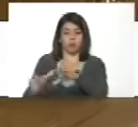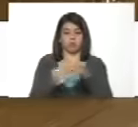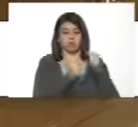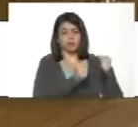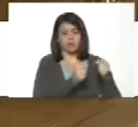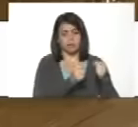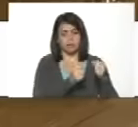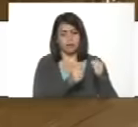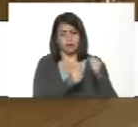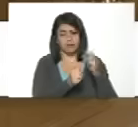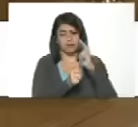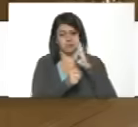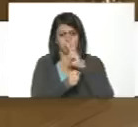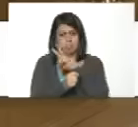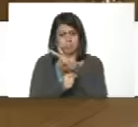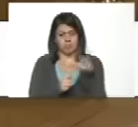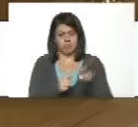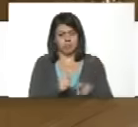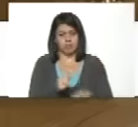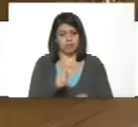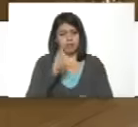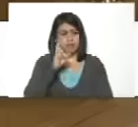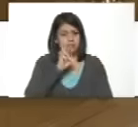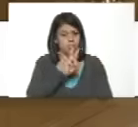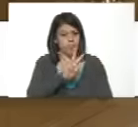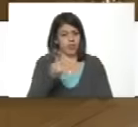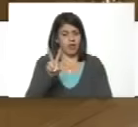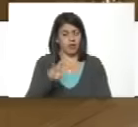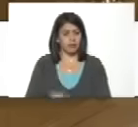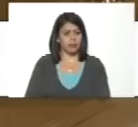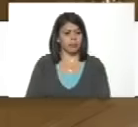Pero ver esto con nuestros propios ojos,